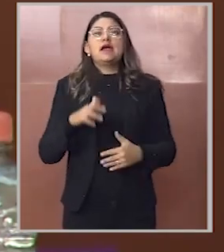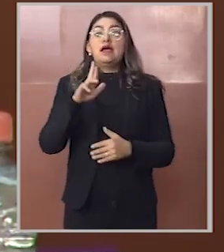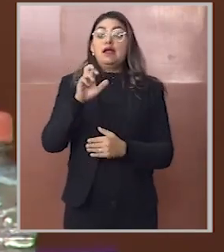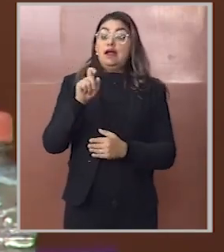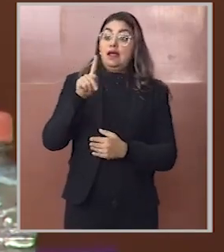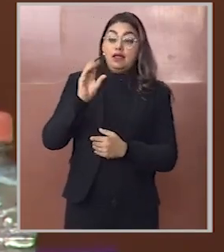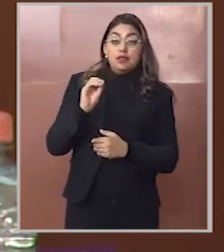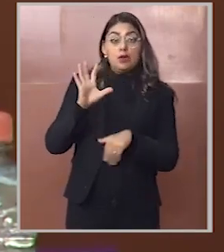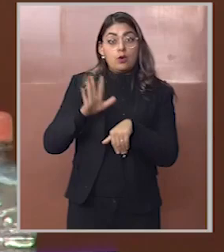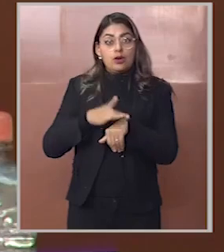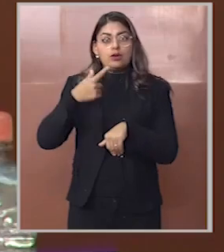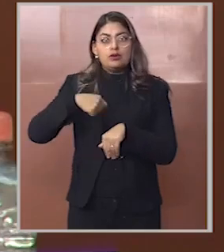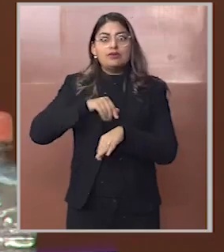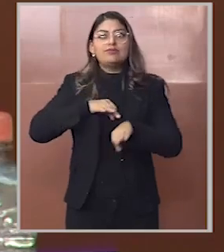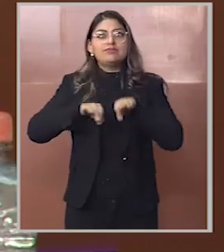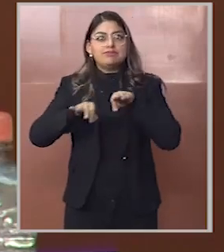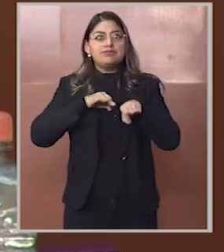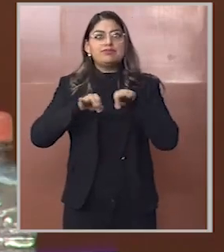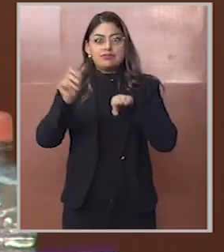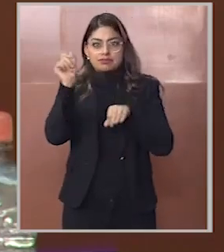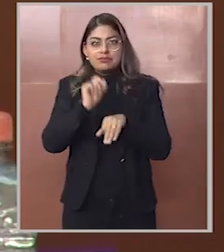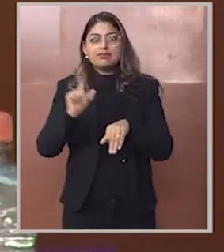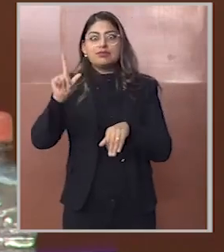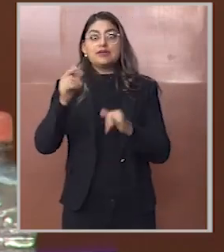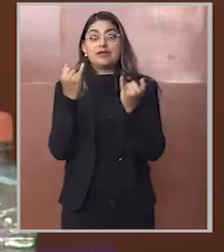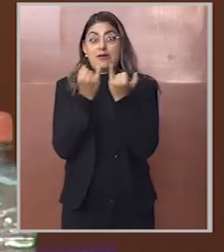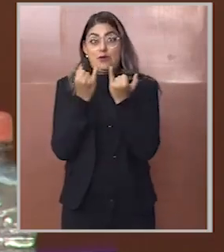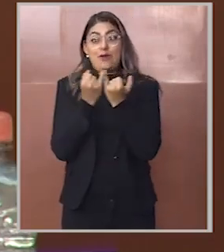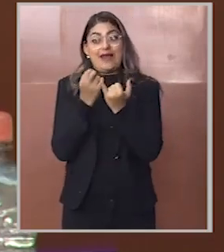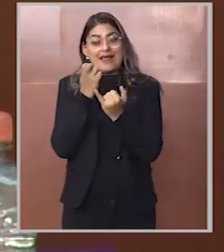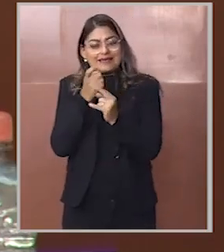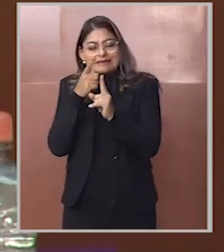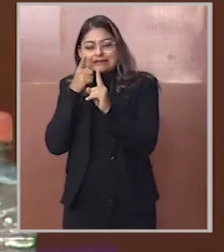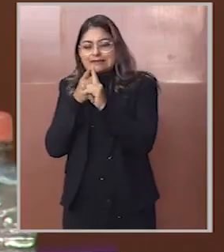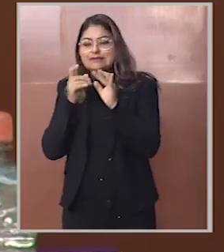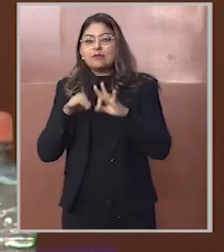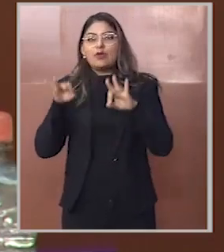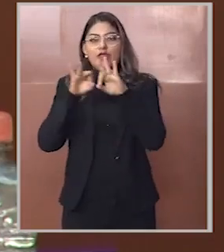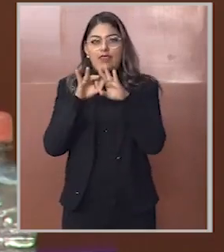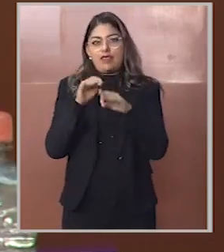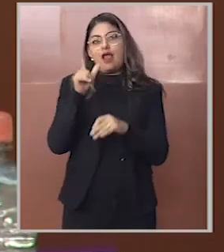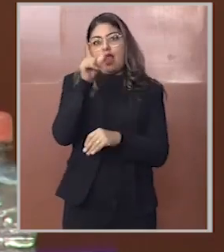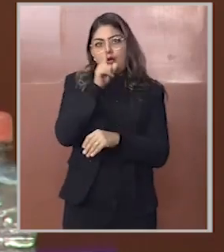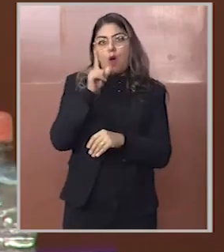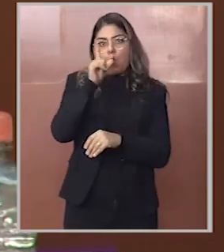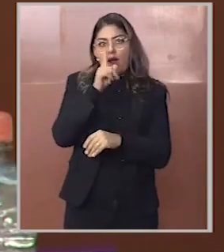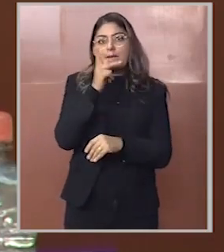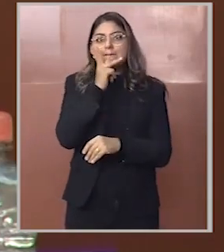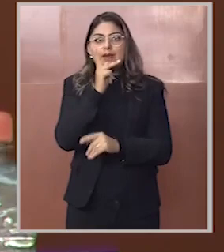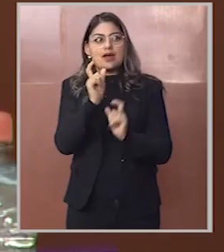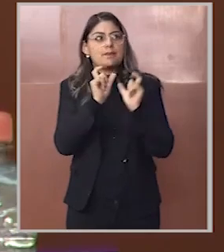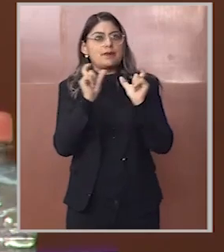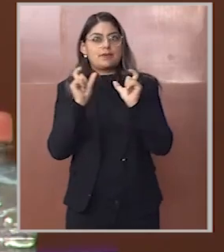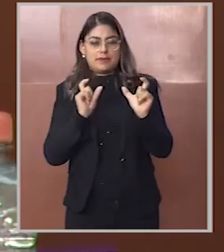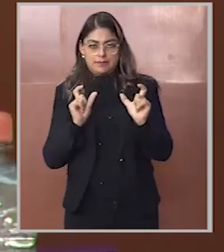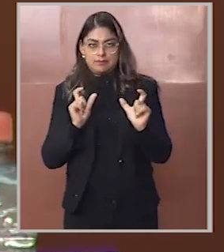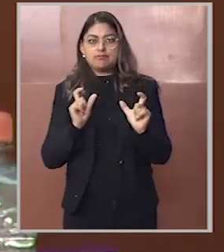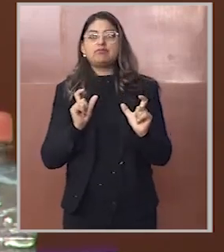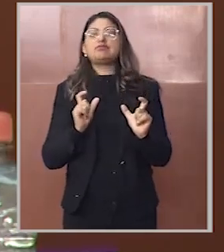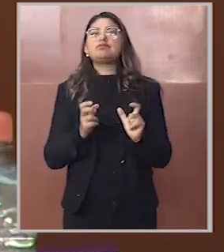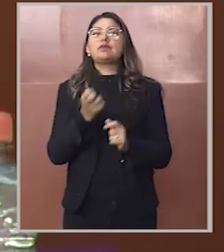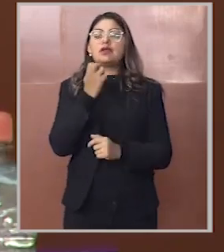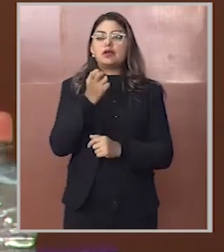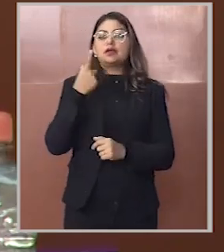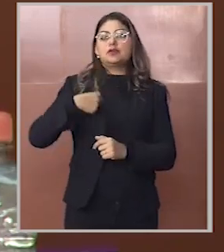uno va adoptando también ese lenguaje pero que al final el hecho de provenir de comunidades nos dio las facilidades no de